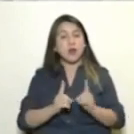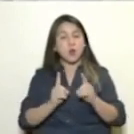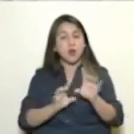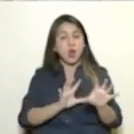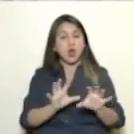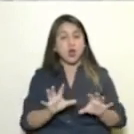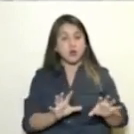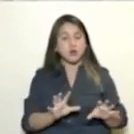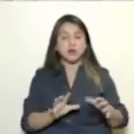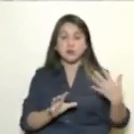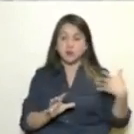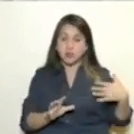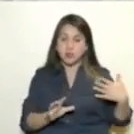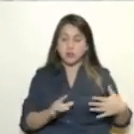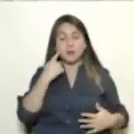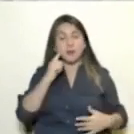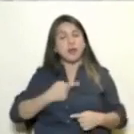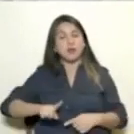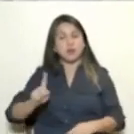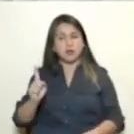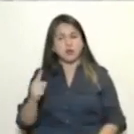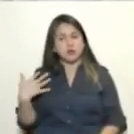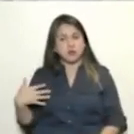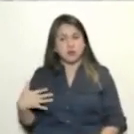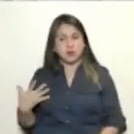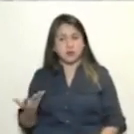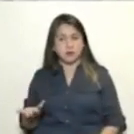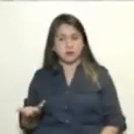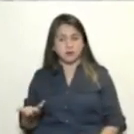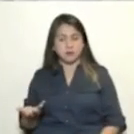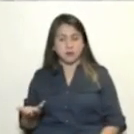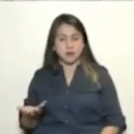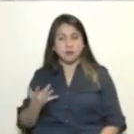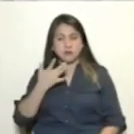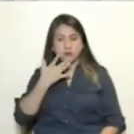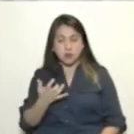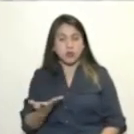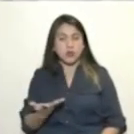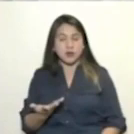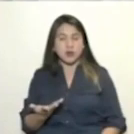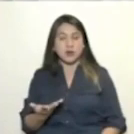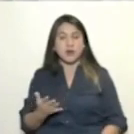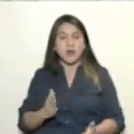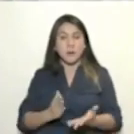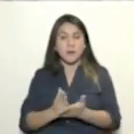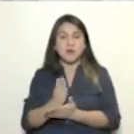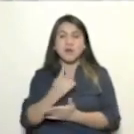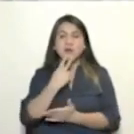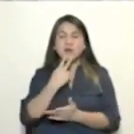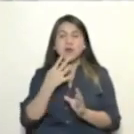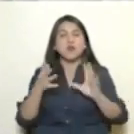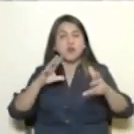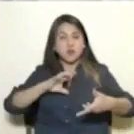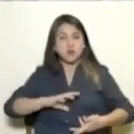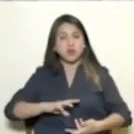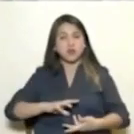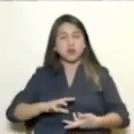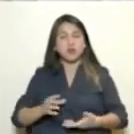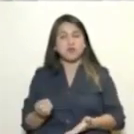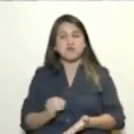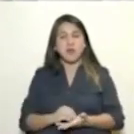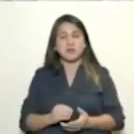es indispensable y para otras parece que no. Porque mientras tanto empezamos a vivir en un mundo cada vez